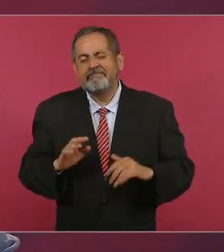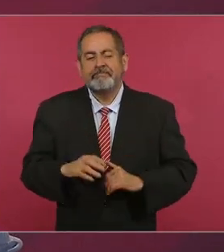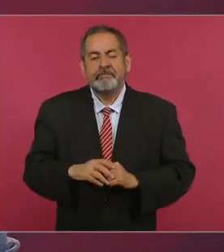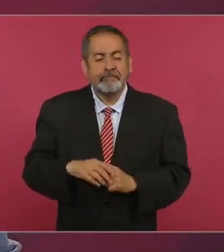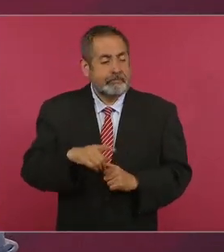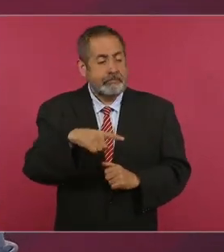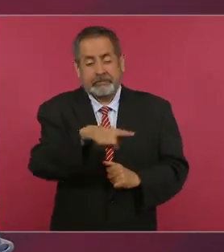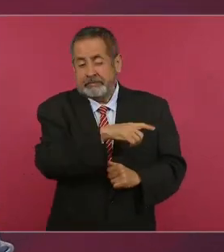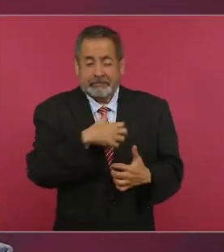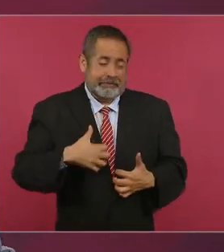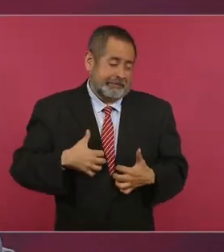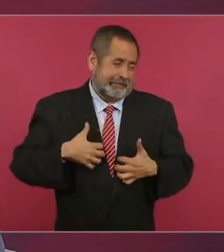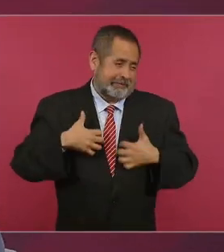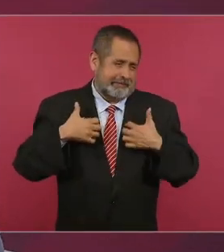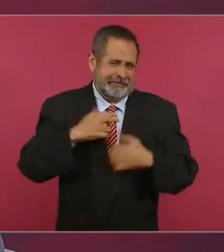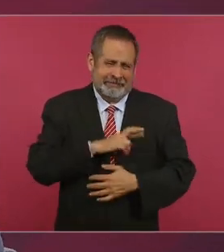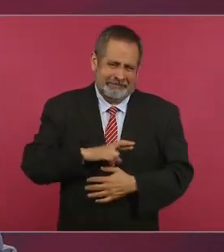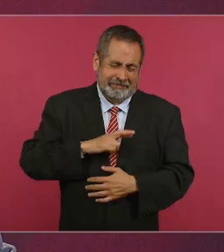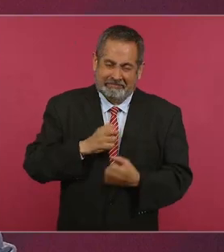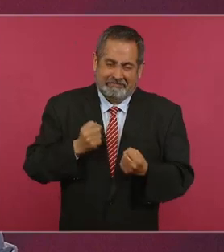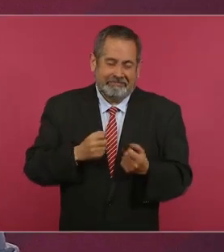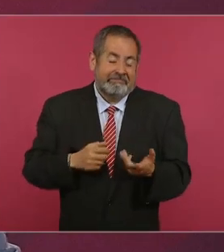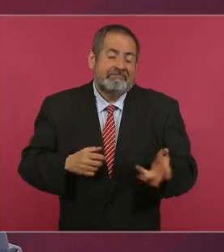Les molesta mucho.